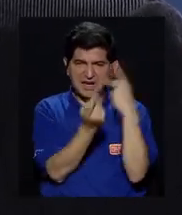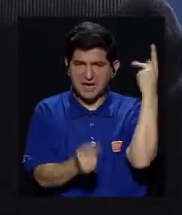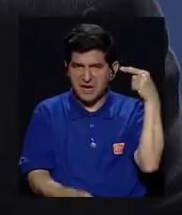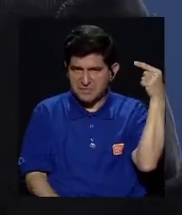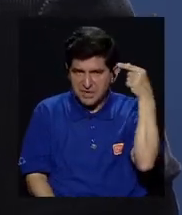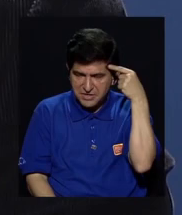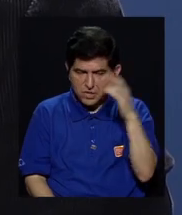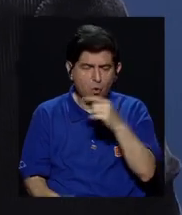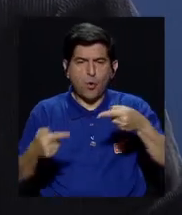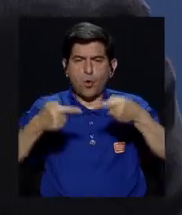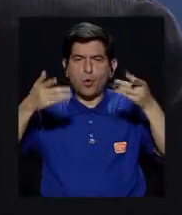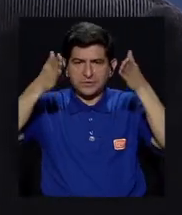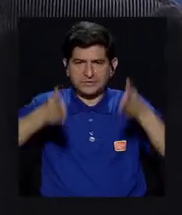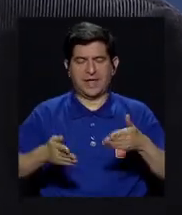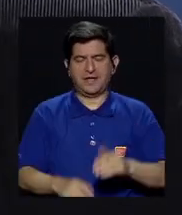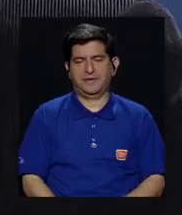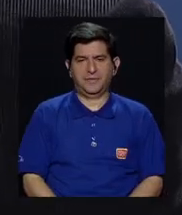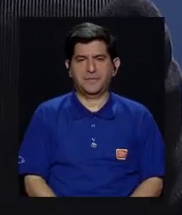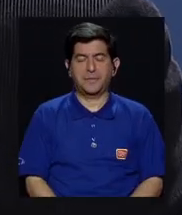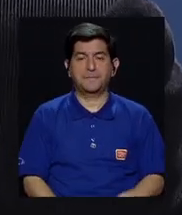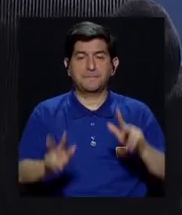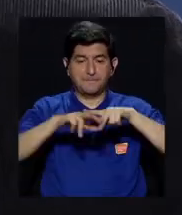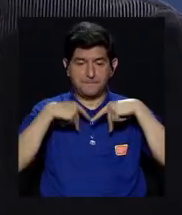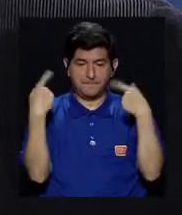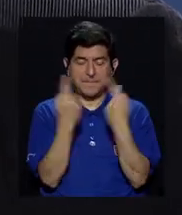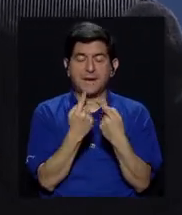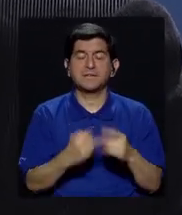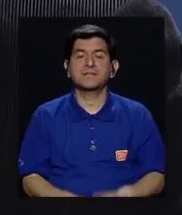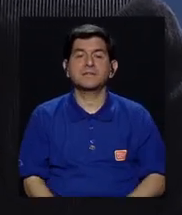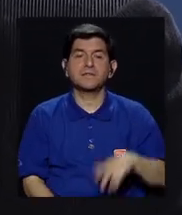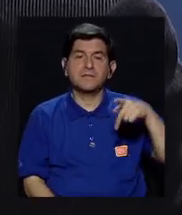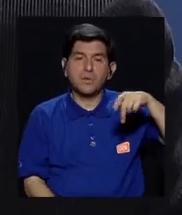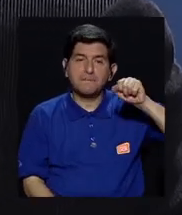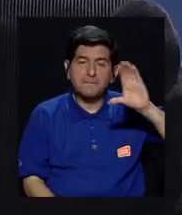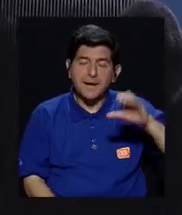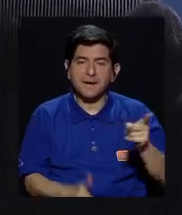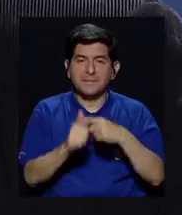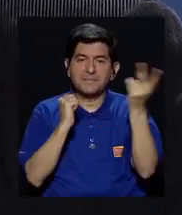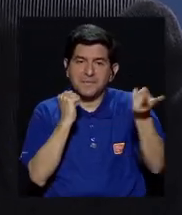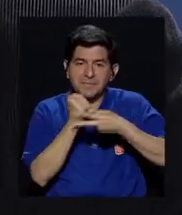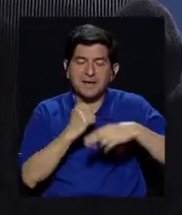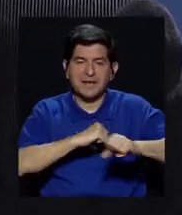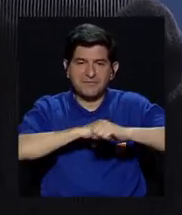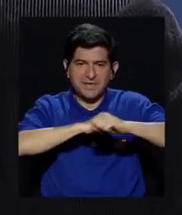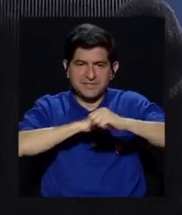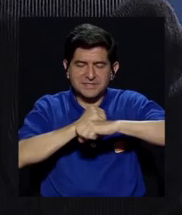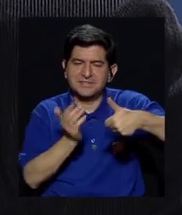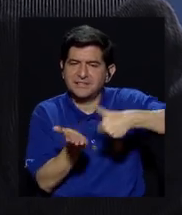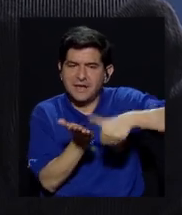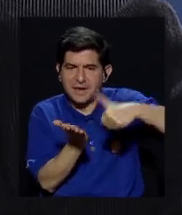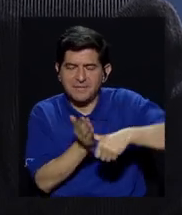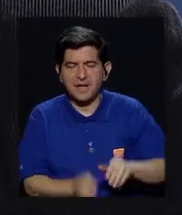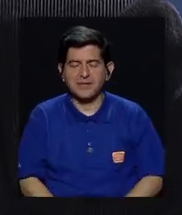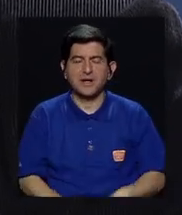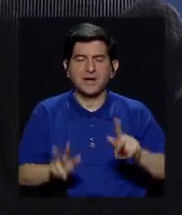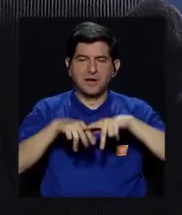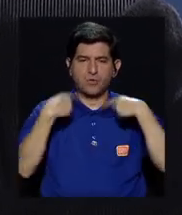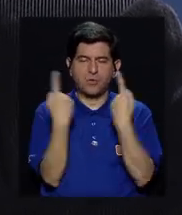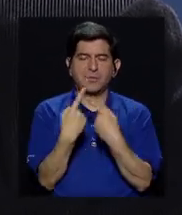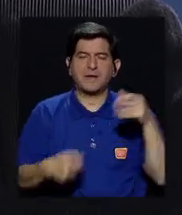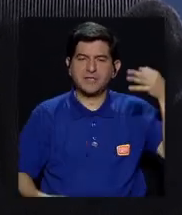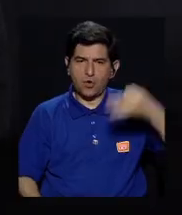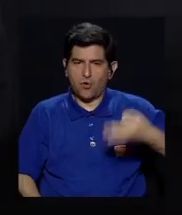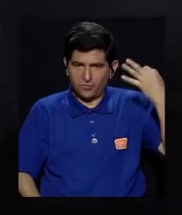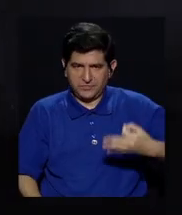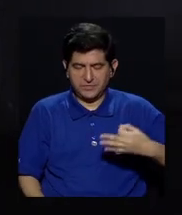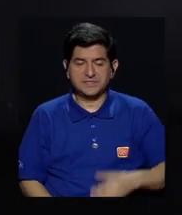gobierno o ser un partido de oposición para el partido de ciudad la primera vez que va a una campaña electoral como partido oficialista